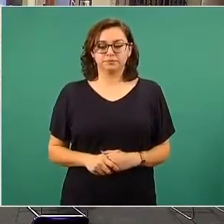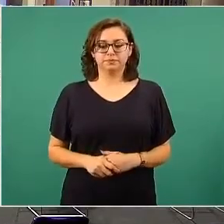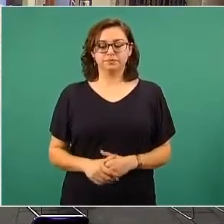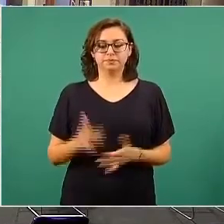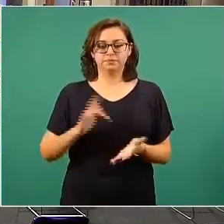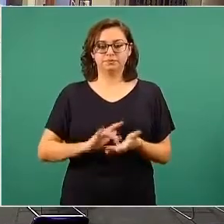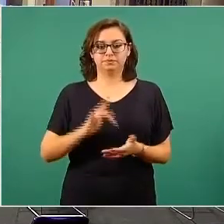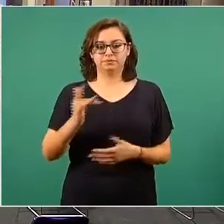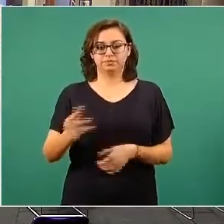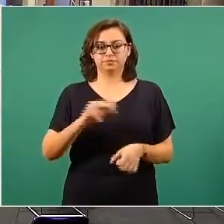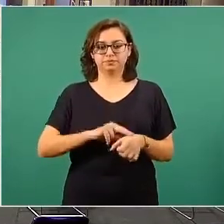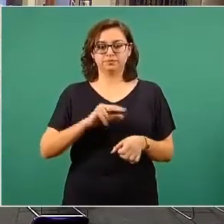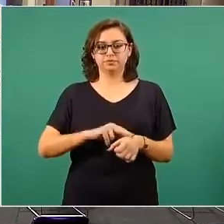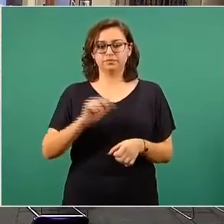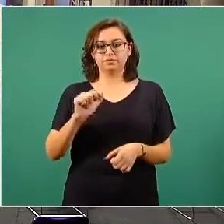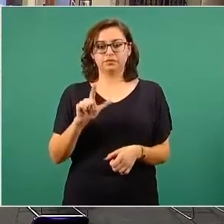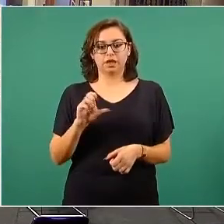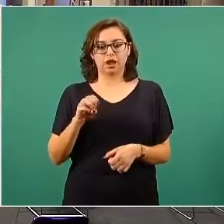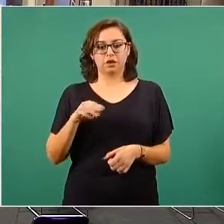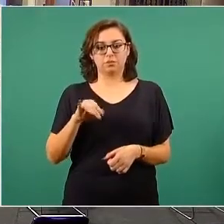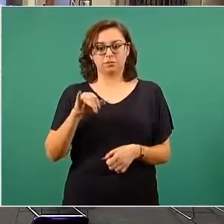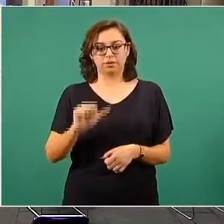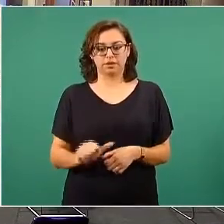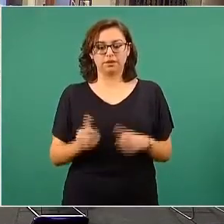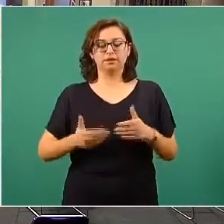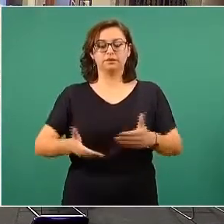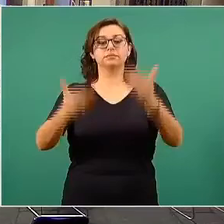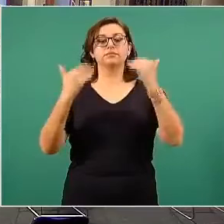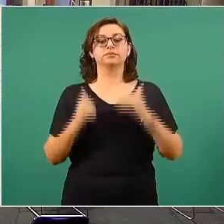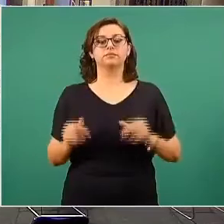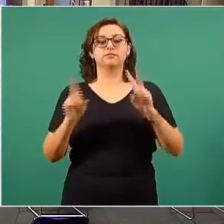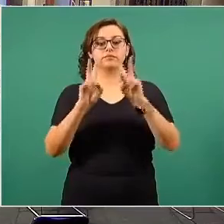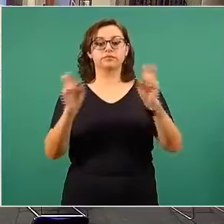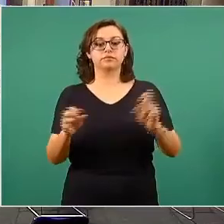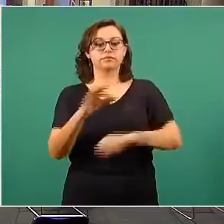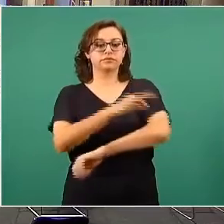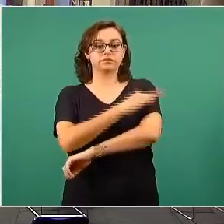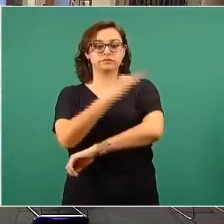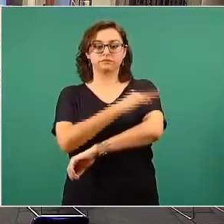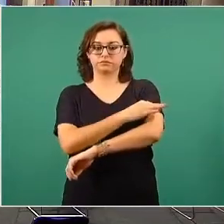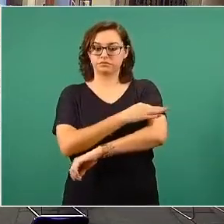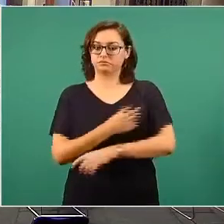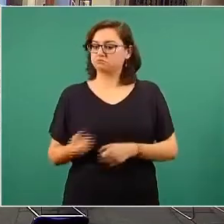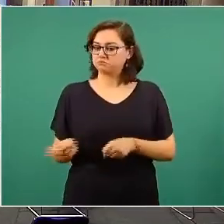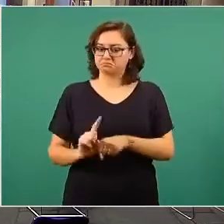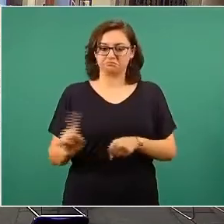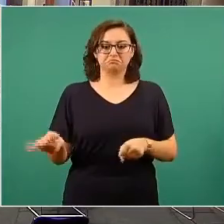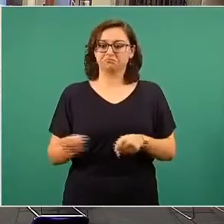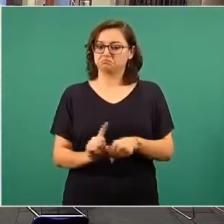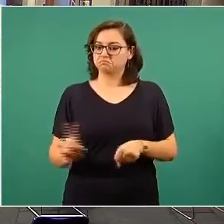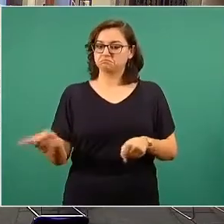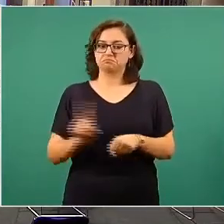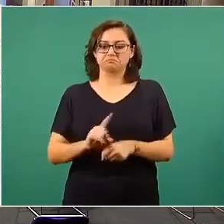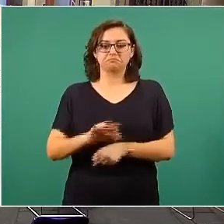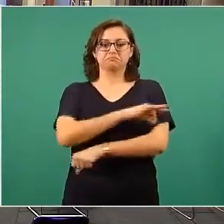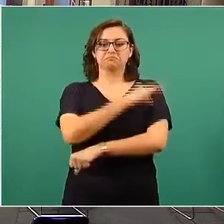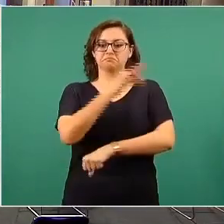doctora Lumía, muchas gracias. Vamos a hablar ahora de la vacunación. Seguimos vacunando